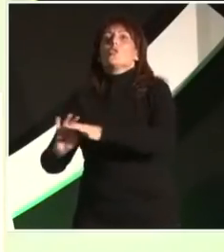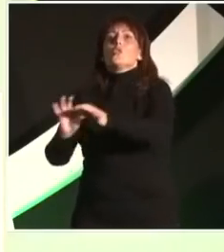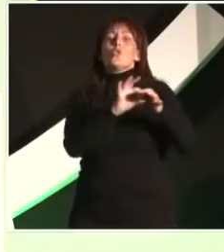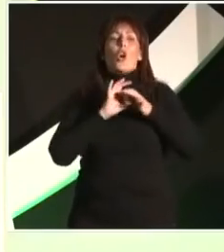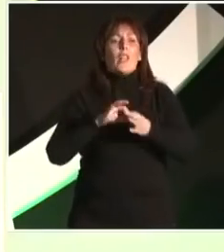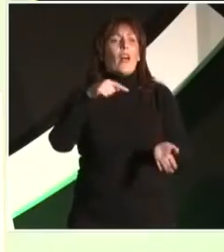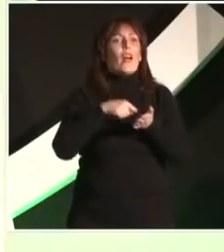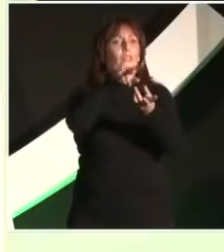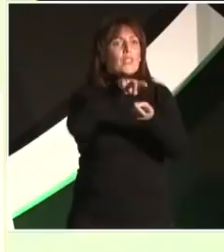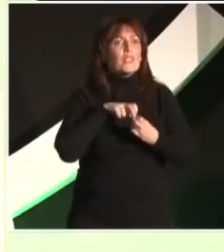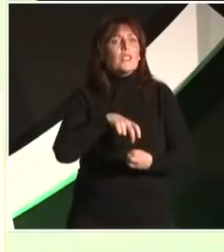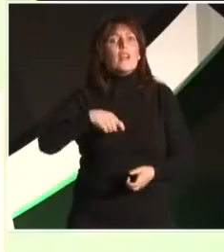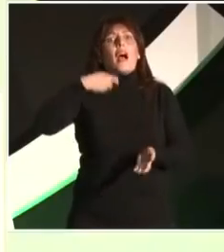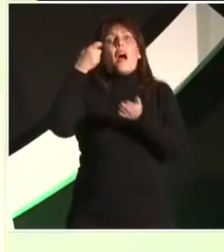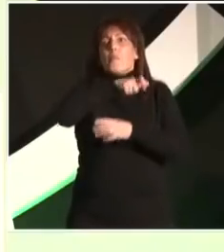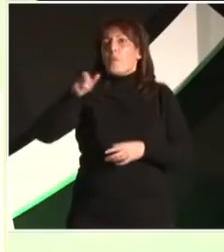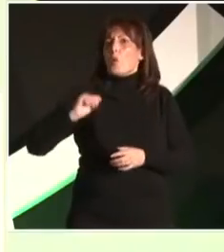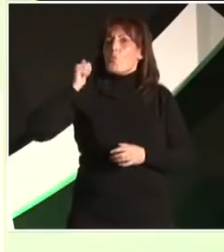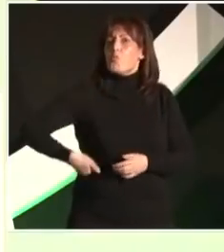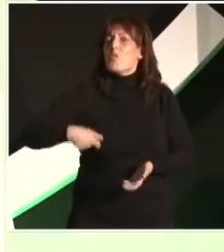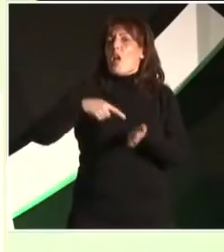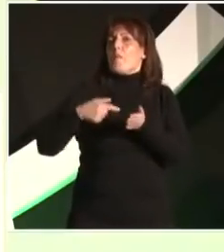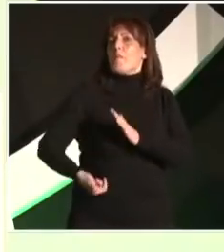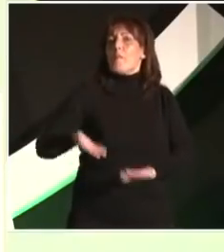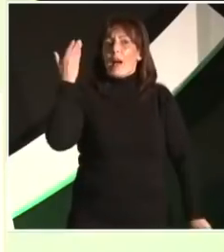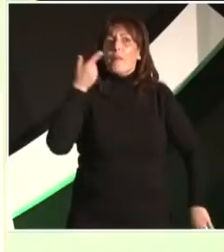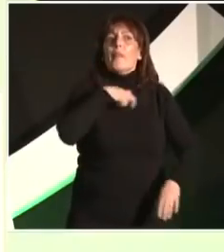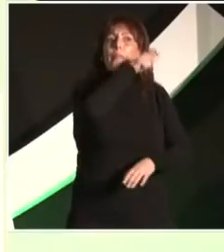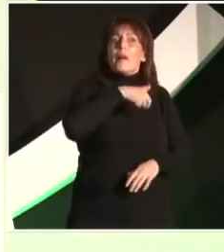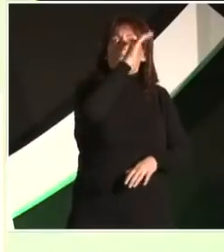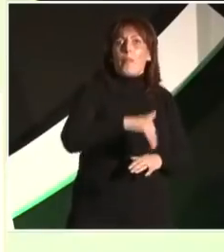fiscal, con que paguen más los que más tienen y paguen menos los que tienen menos.